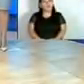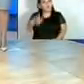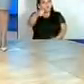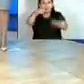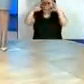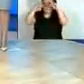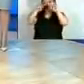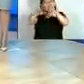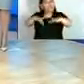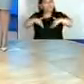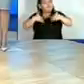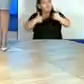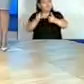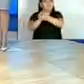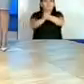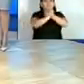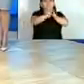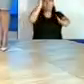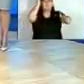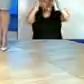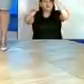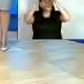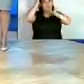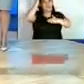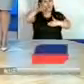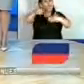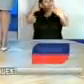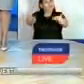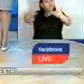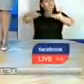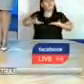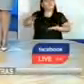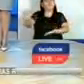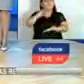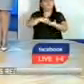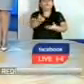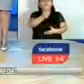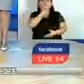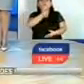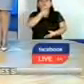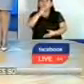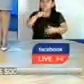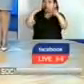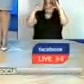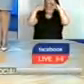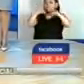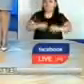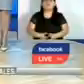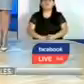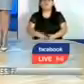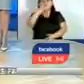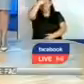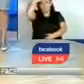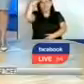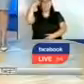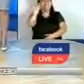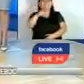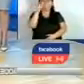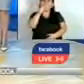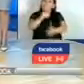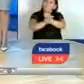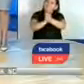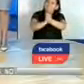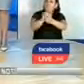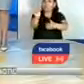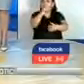Muy buenas noches, ¿qué tal? ¿Cómo están? Qué gusto que nos acompañen. Bienvenidos a una nueva emisión estelar de Noticiero Hechos. Así es, nos da un placer que ustedes